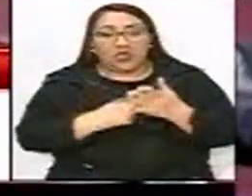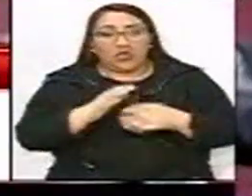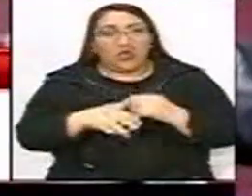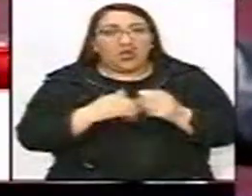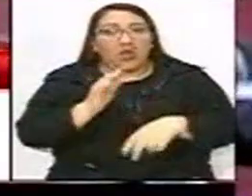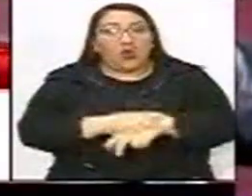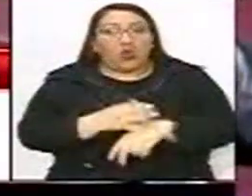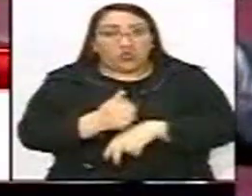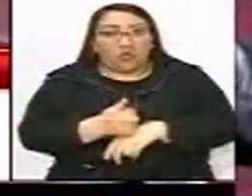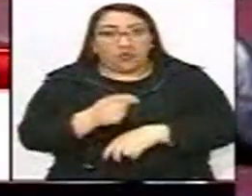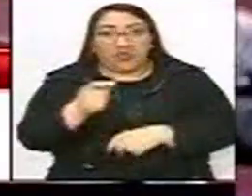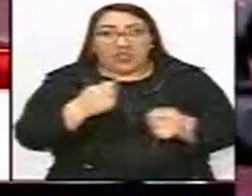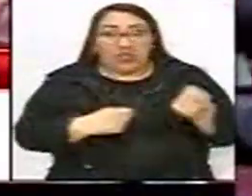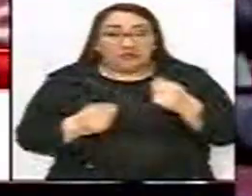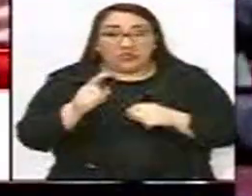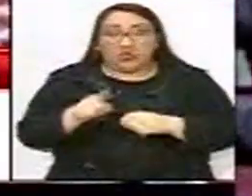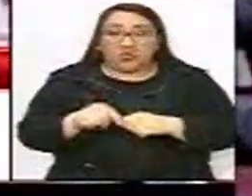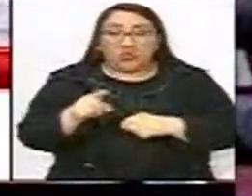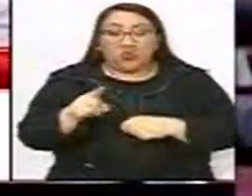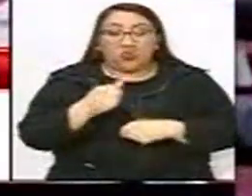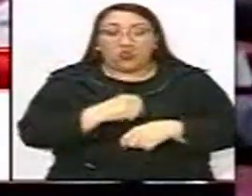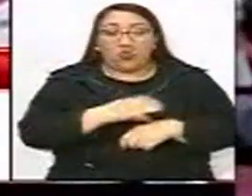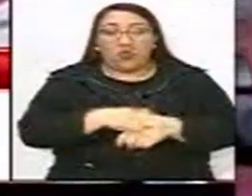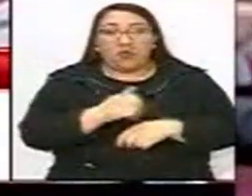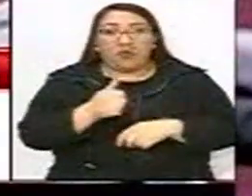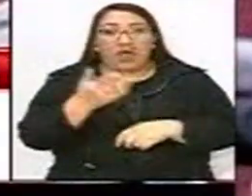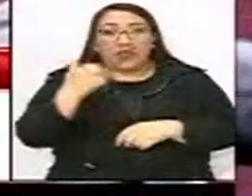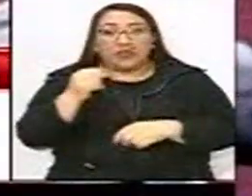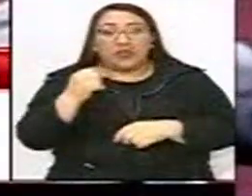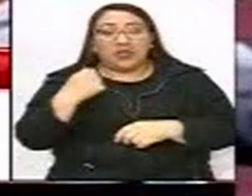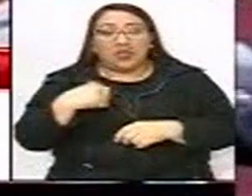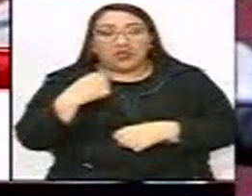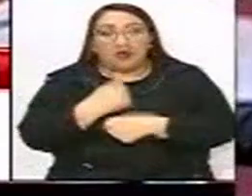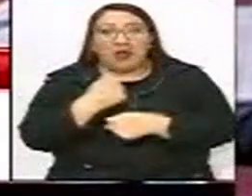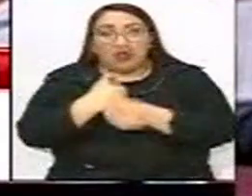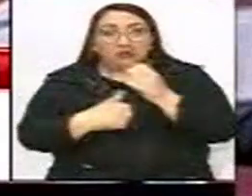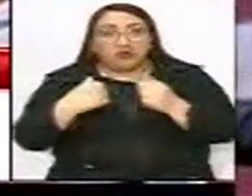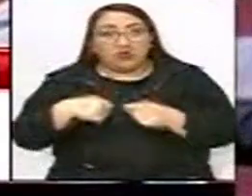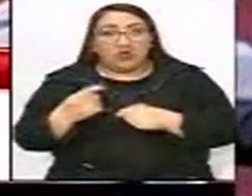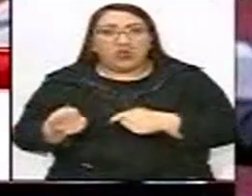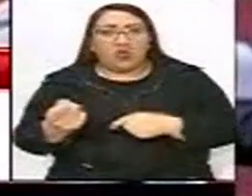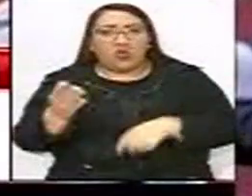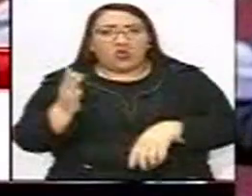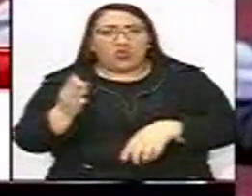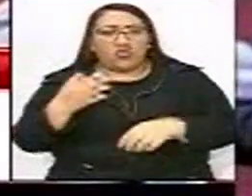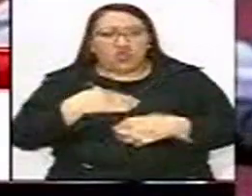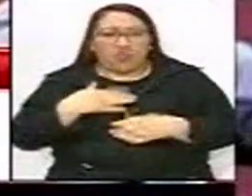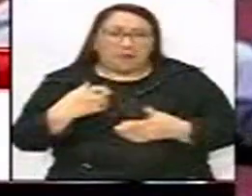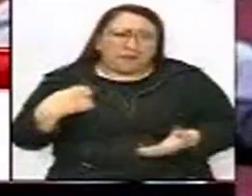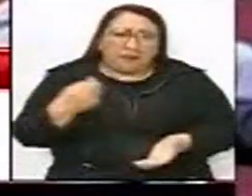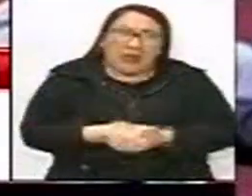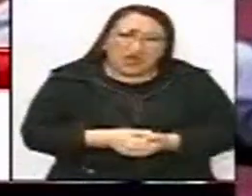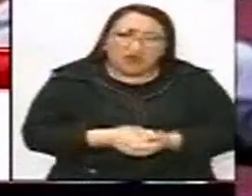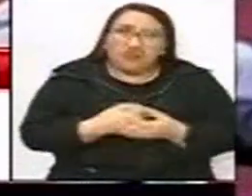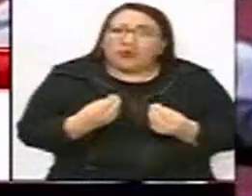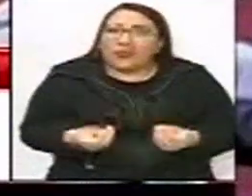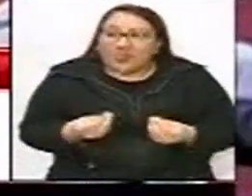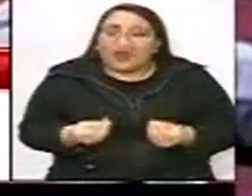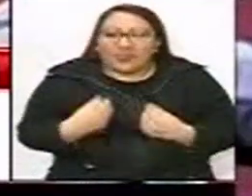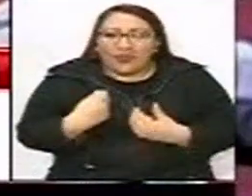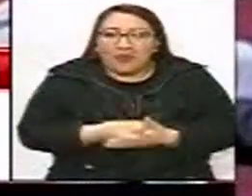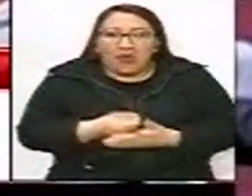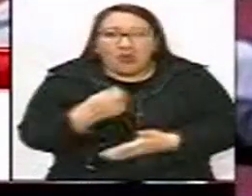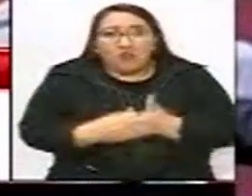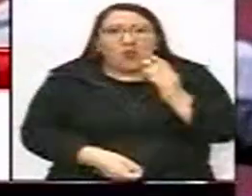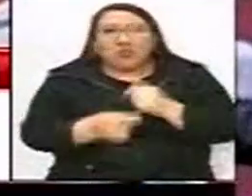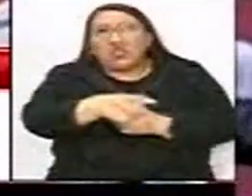usuario. O sea, ¿por qué tiene que pagar el usuario las multas que pagó la administración Villarán? Y entonces,